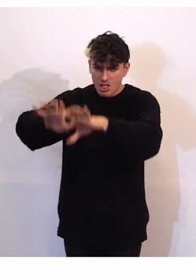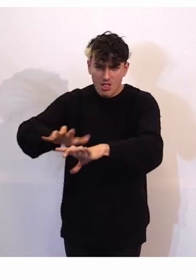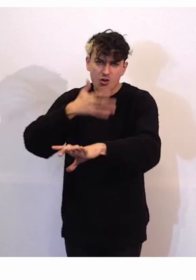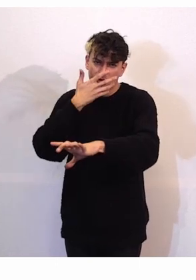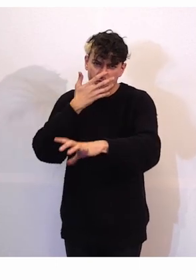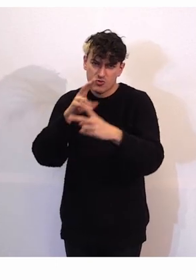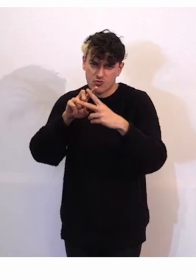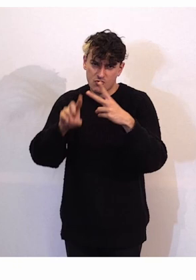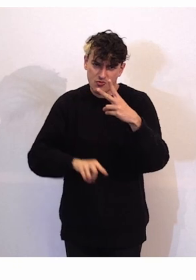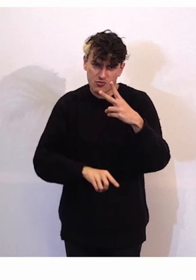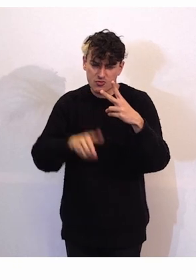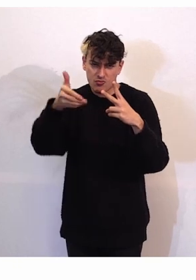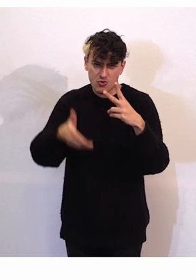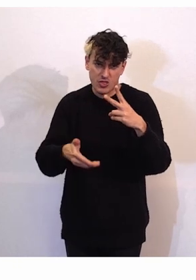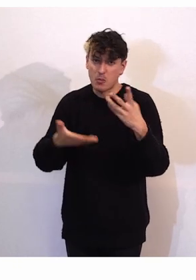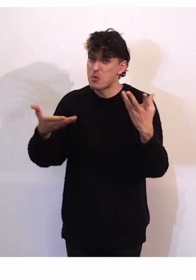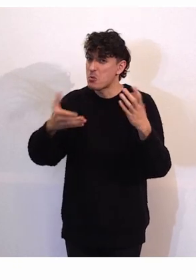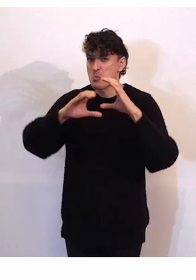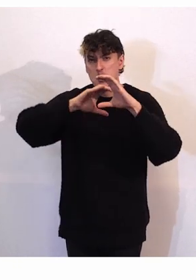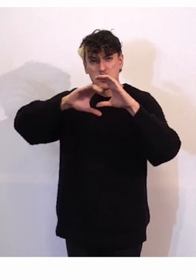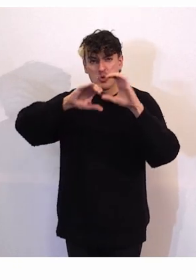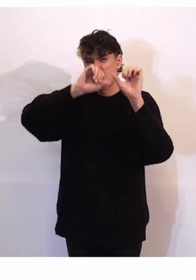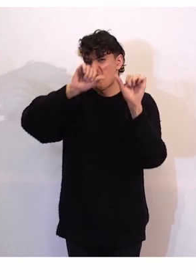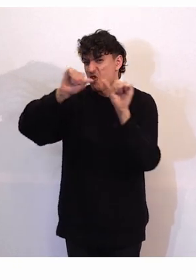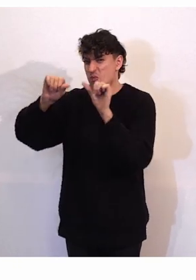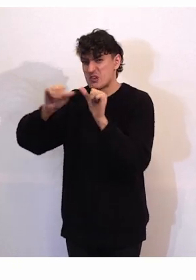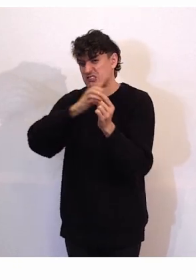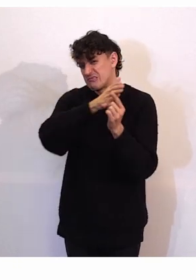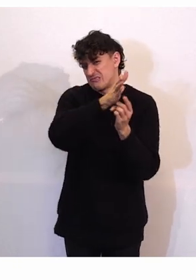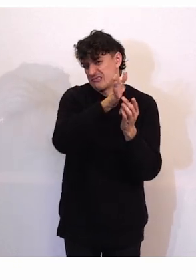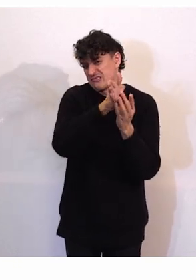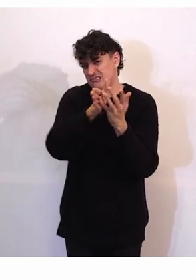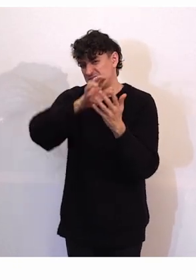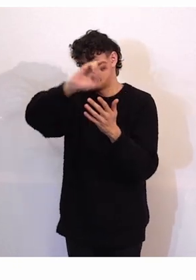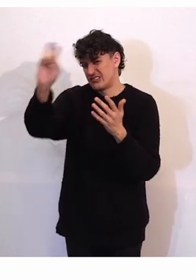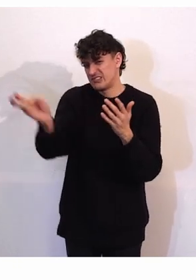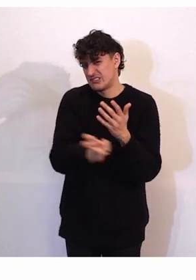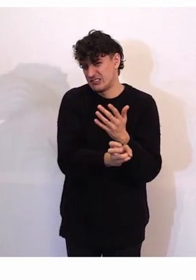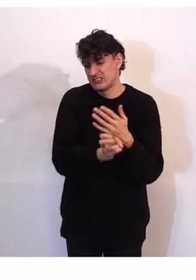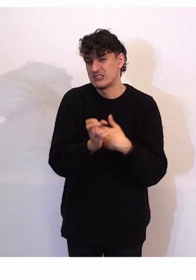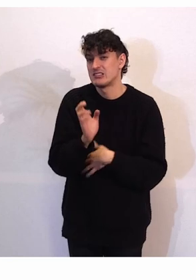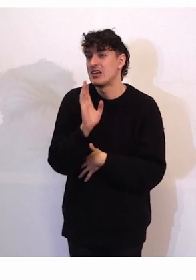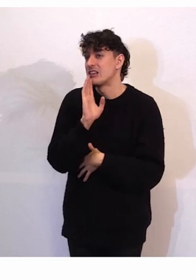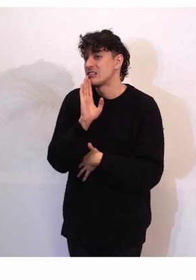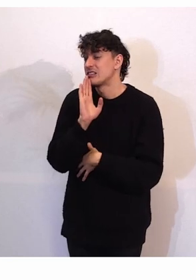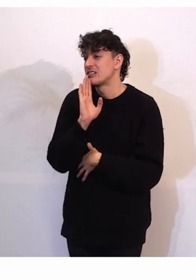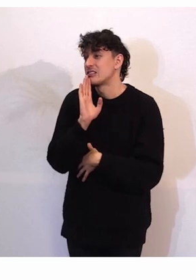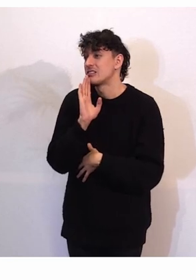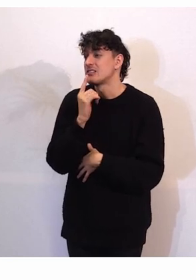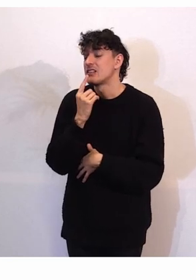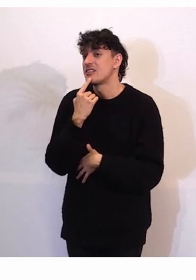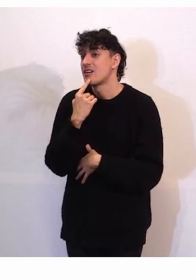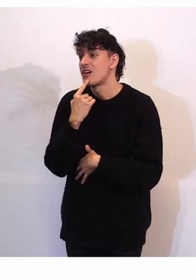nos comunicamos de múltiples formas. Antes Ana Isabel me decía, te voy a mirar cuando te pregunte. La mirada es una forma de